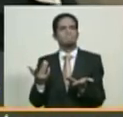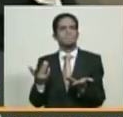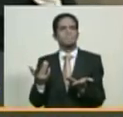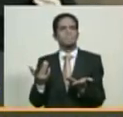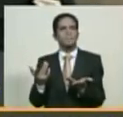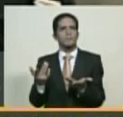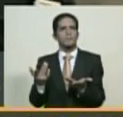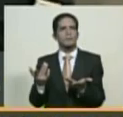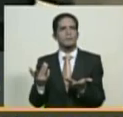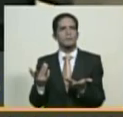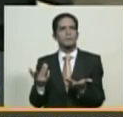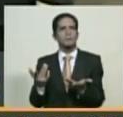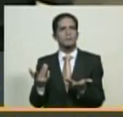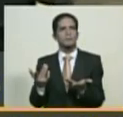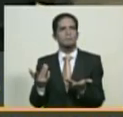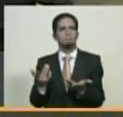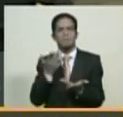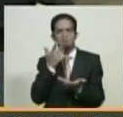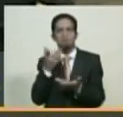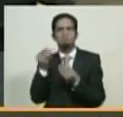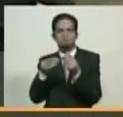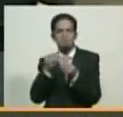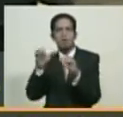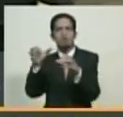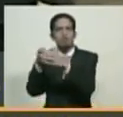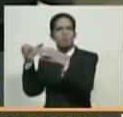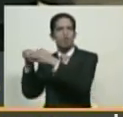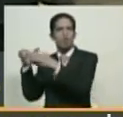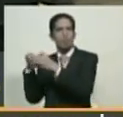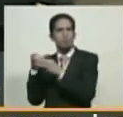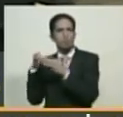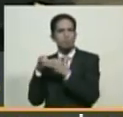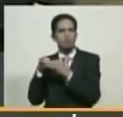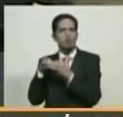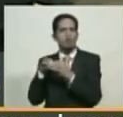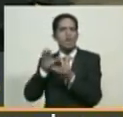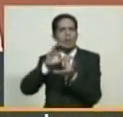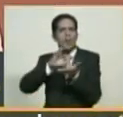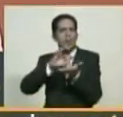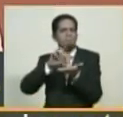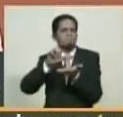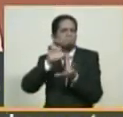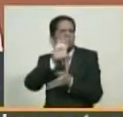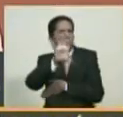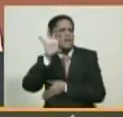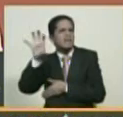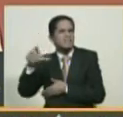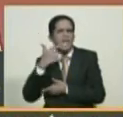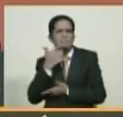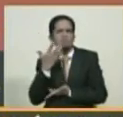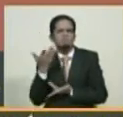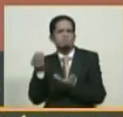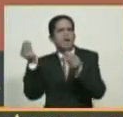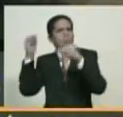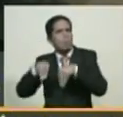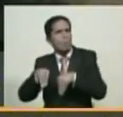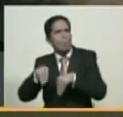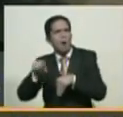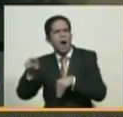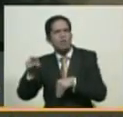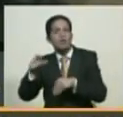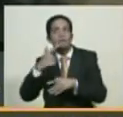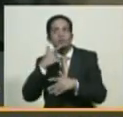quizás algunos números y grupos para ciertos países de acuerdo a la capacidad, según lo que ellos han dicho. Y también